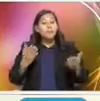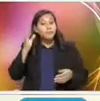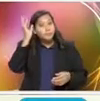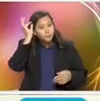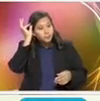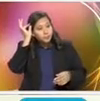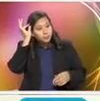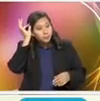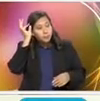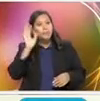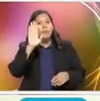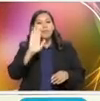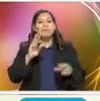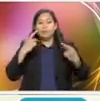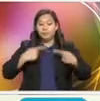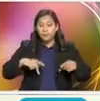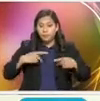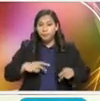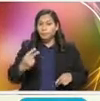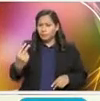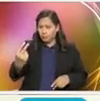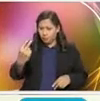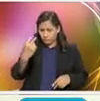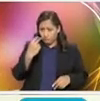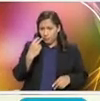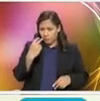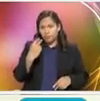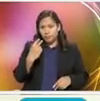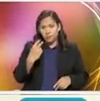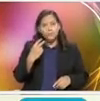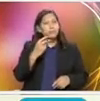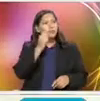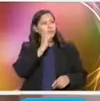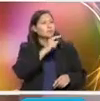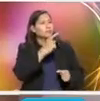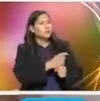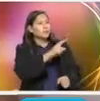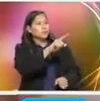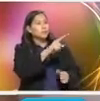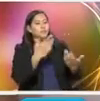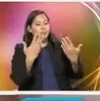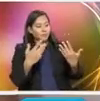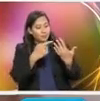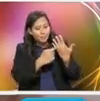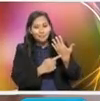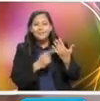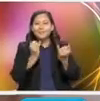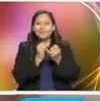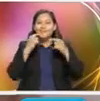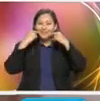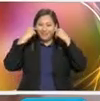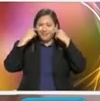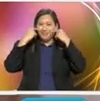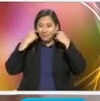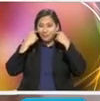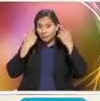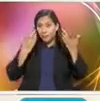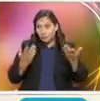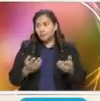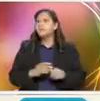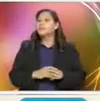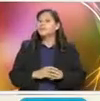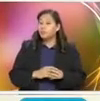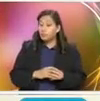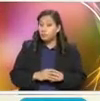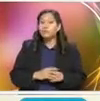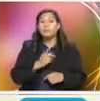cabello es algo que las personas ven en primer lugar junto con las manos y la sonrisa. Entonces, Mira.